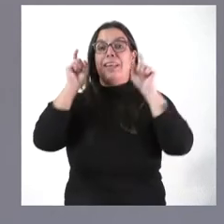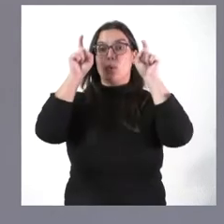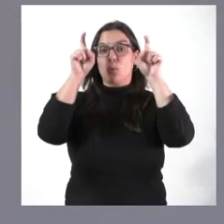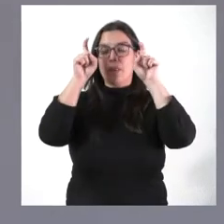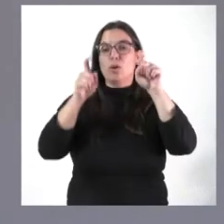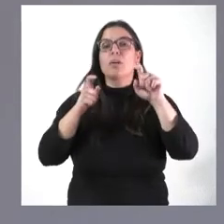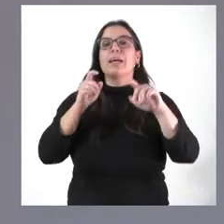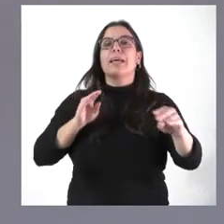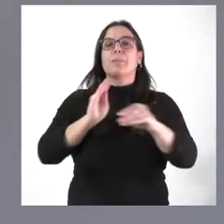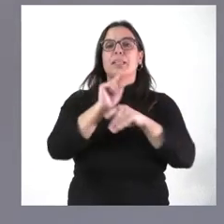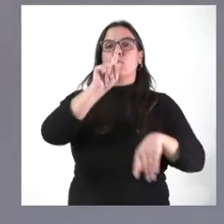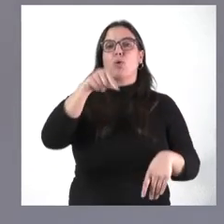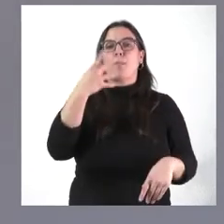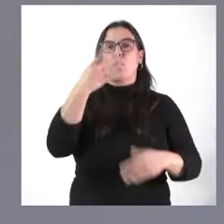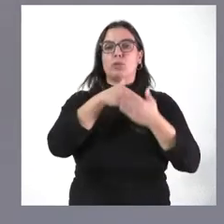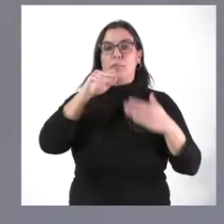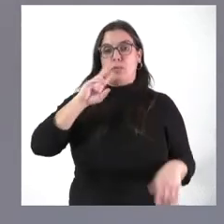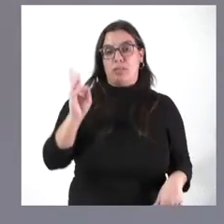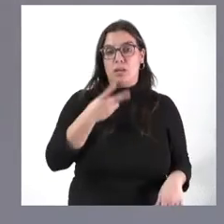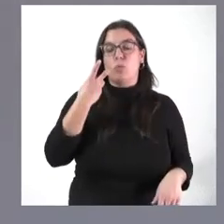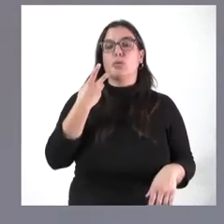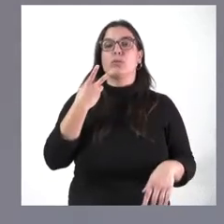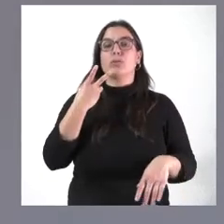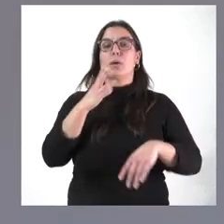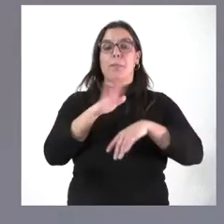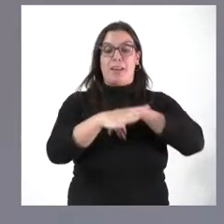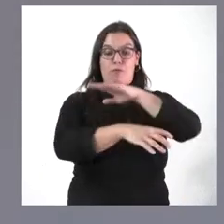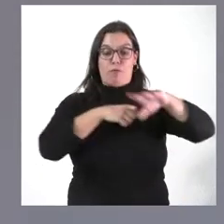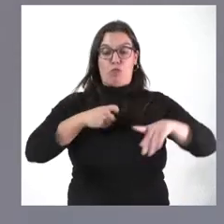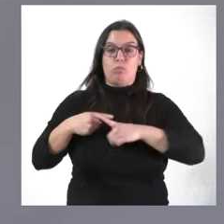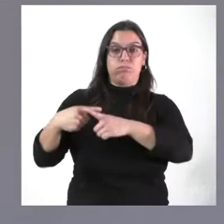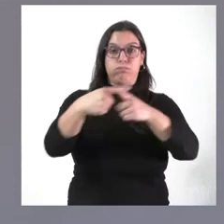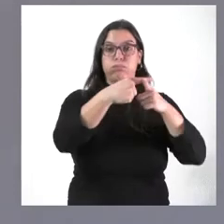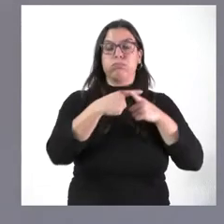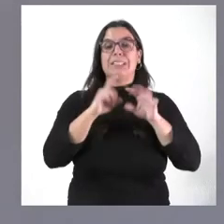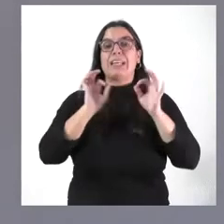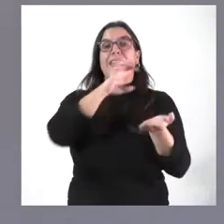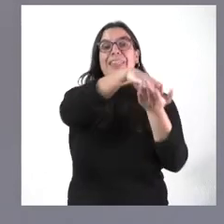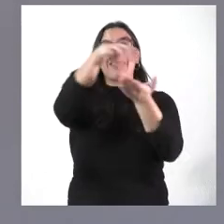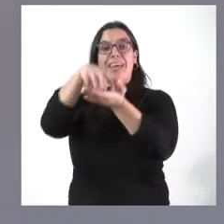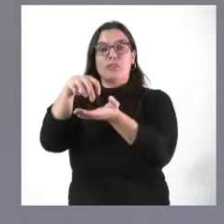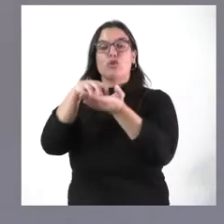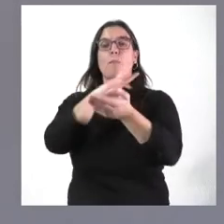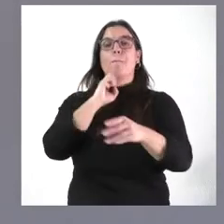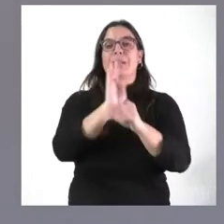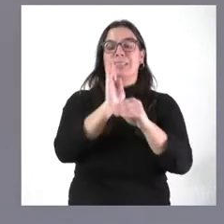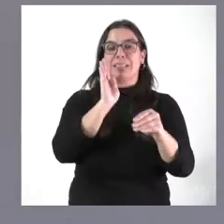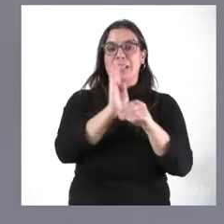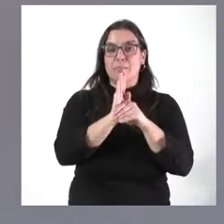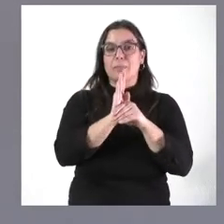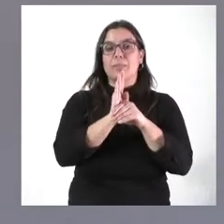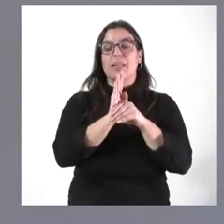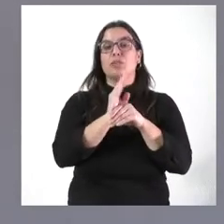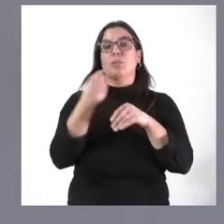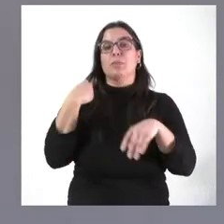invertirá 1,4 millones de euros para destinar fondos para los centros y su mantenimiento de Youtube de muga